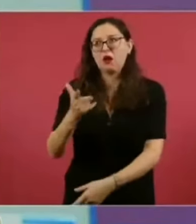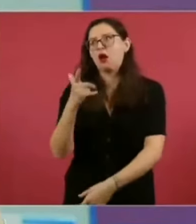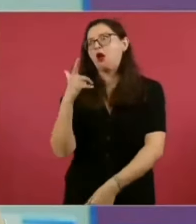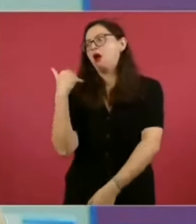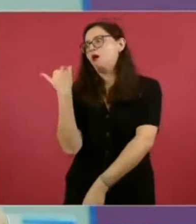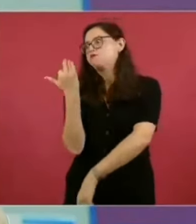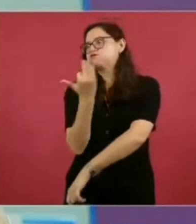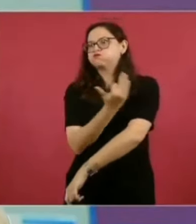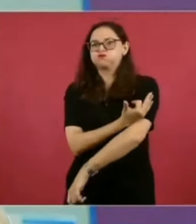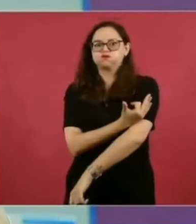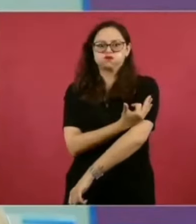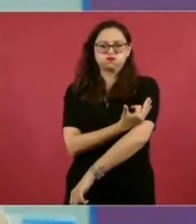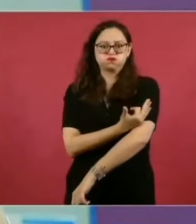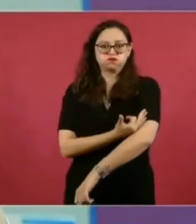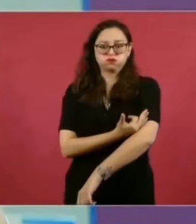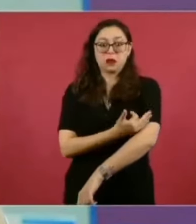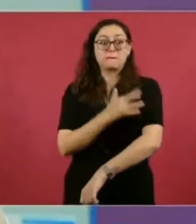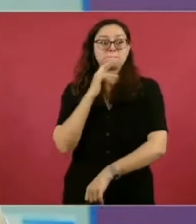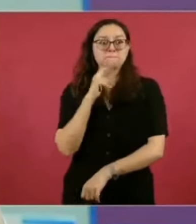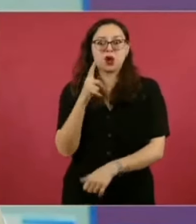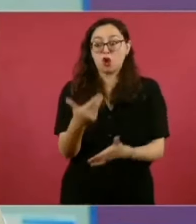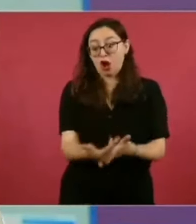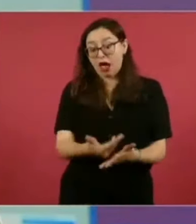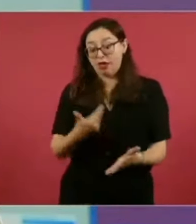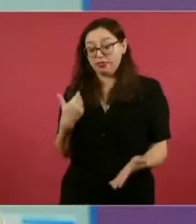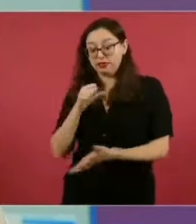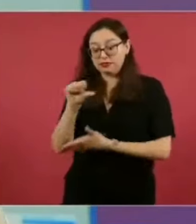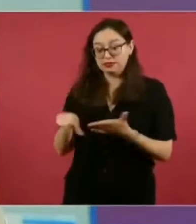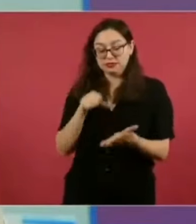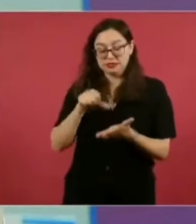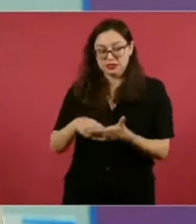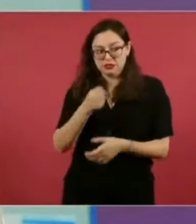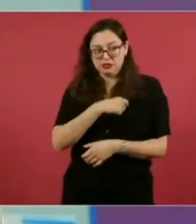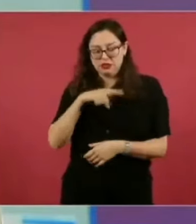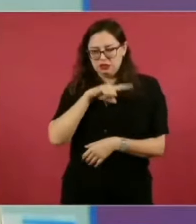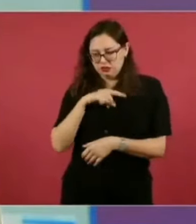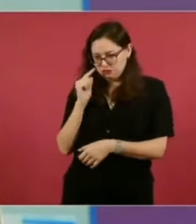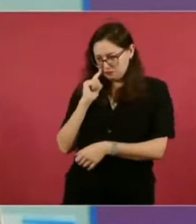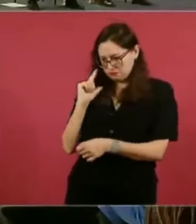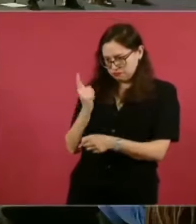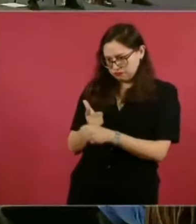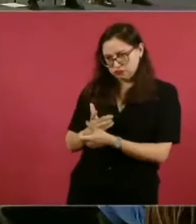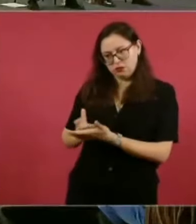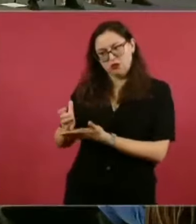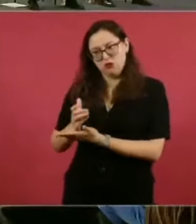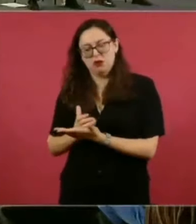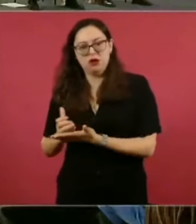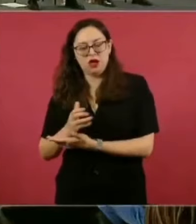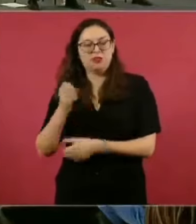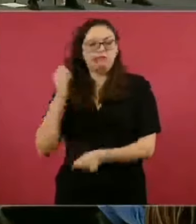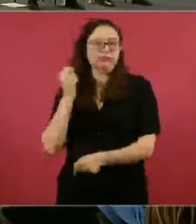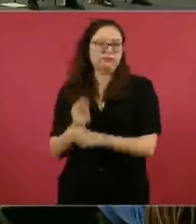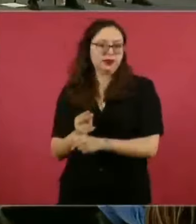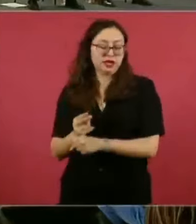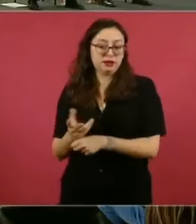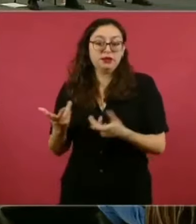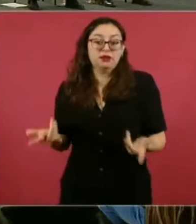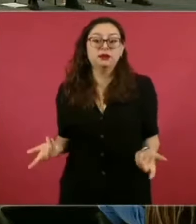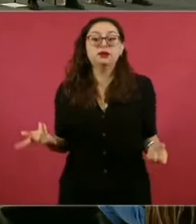cuando están en estado avanzado. Hay una herencia de salud de todo el periodo neoliberal, porque